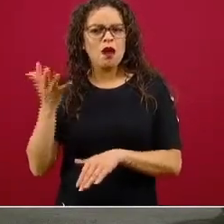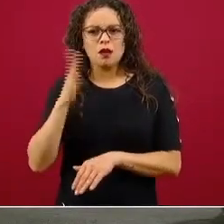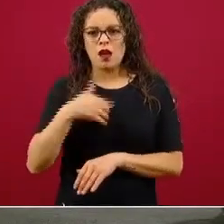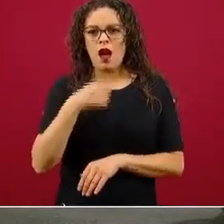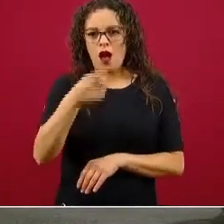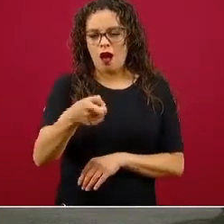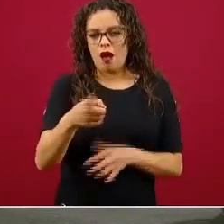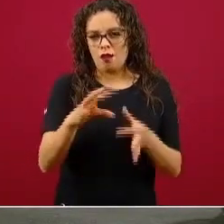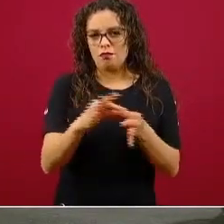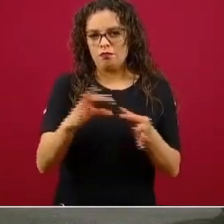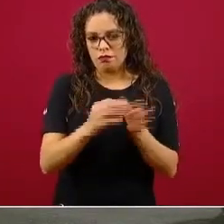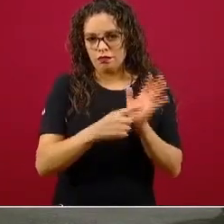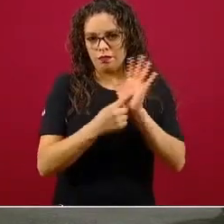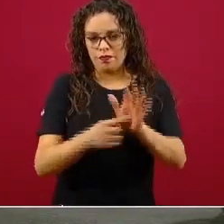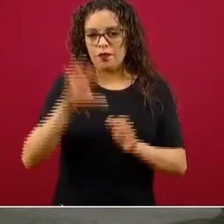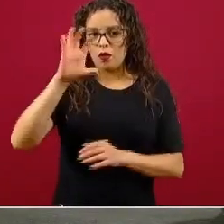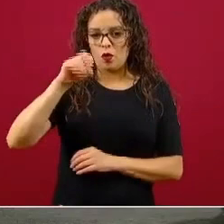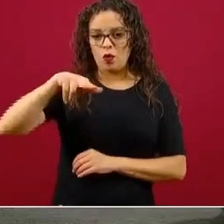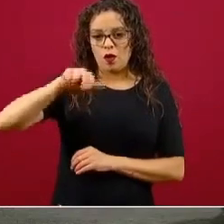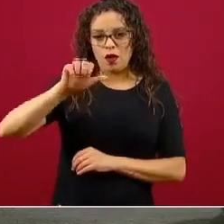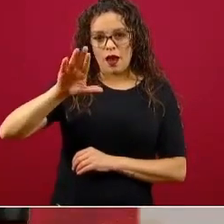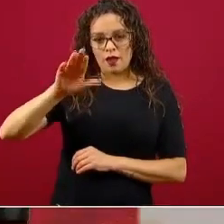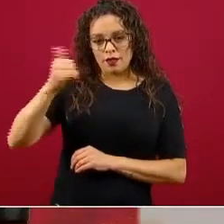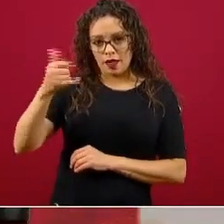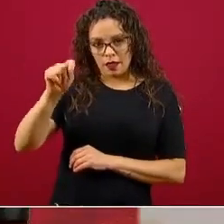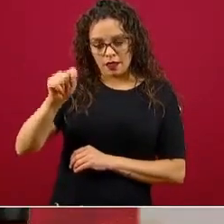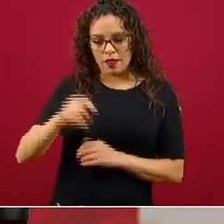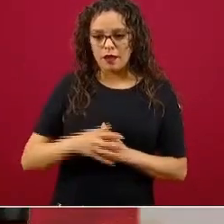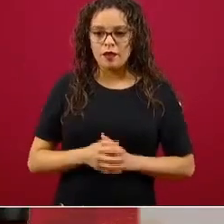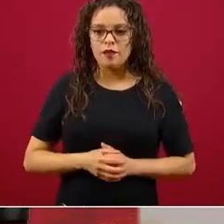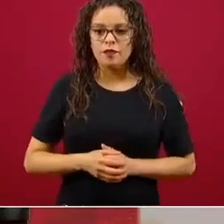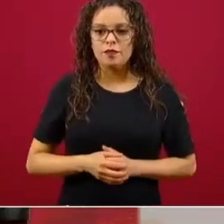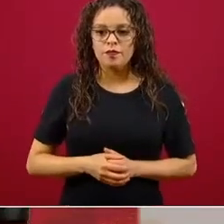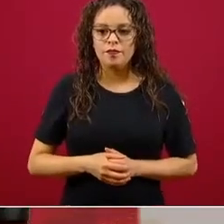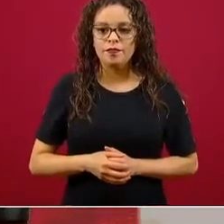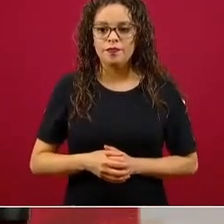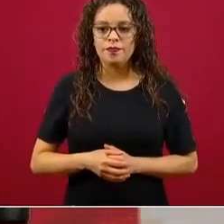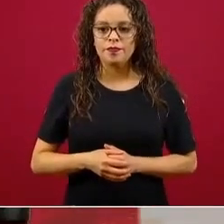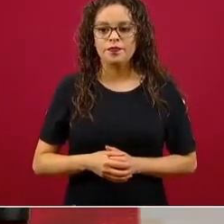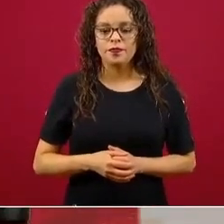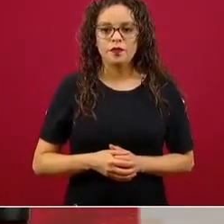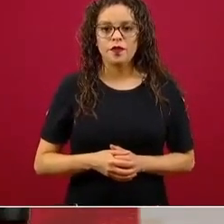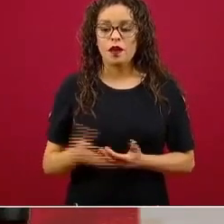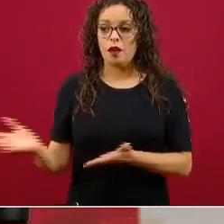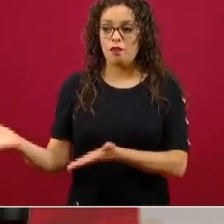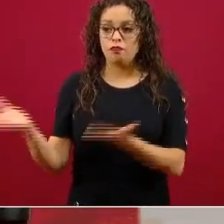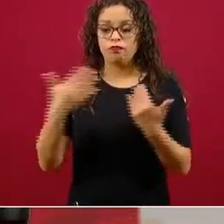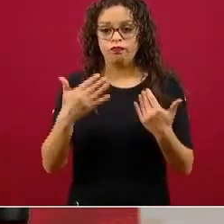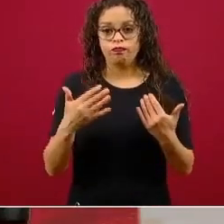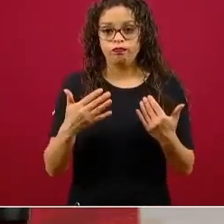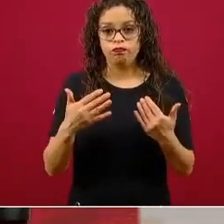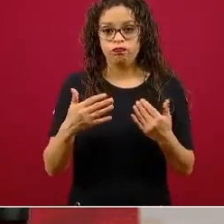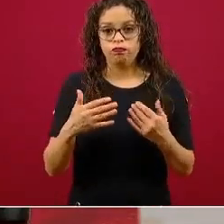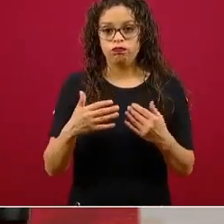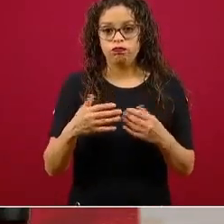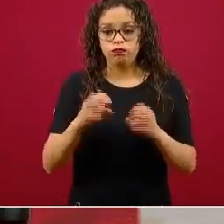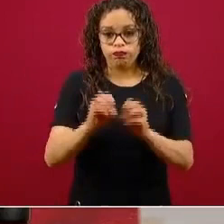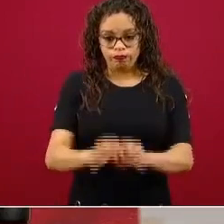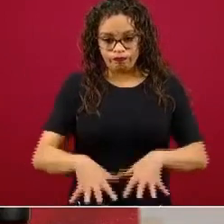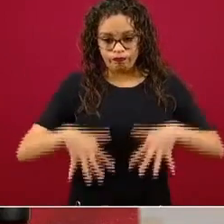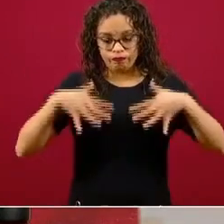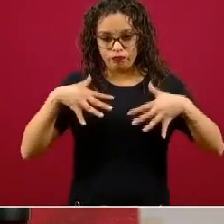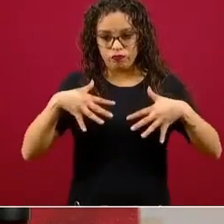el CONACYT, el Consejo Nacional de Ciencia y Tecnología, convocó a un grupo amplio de creadores o